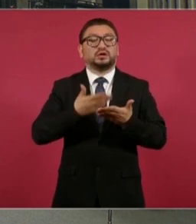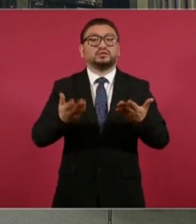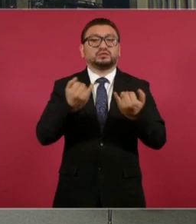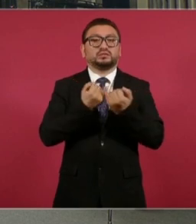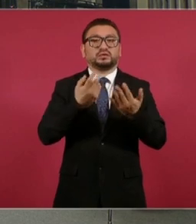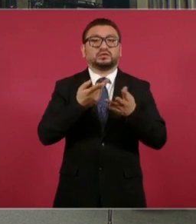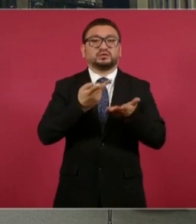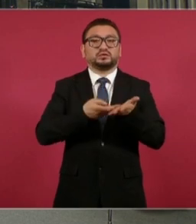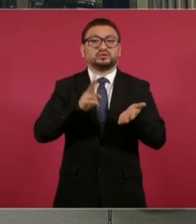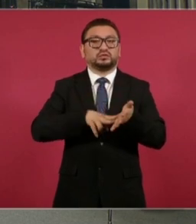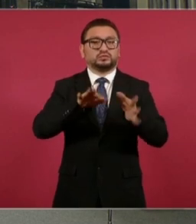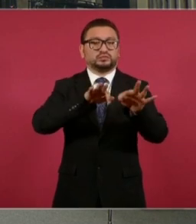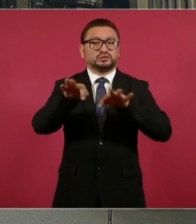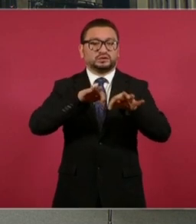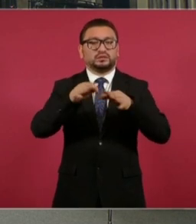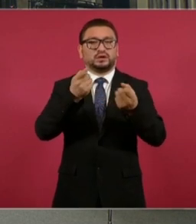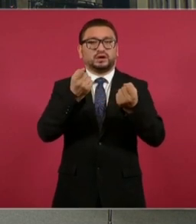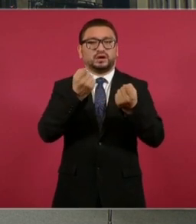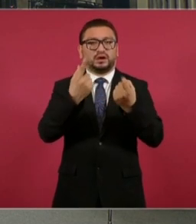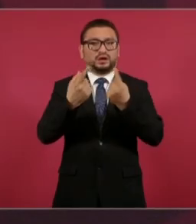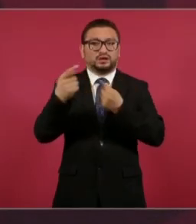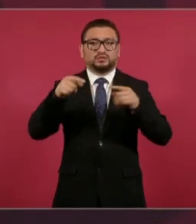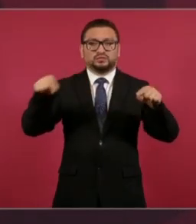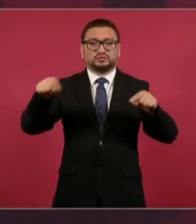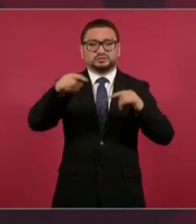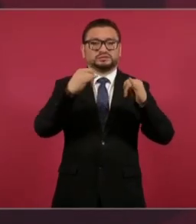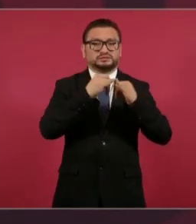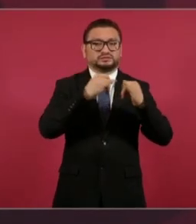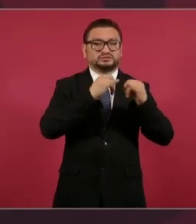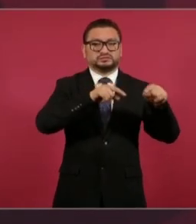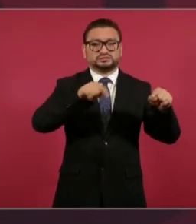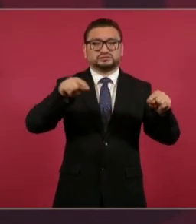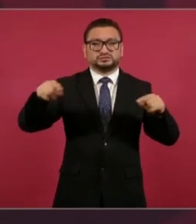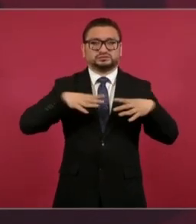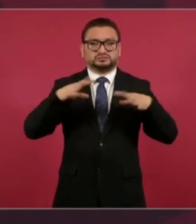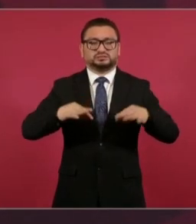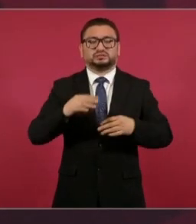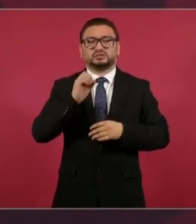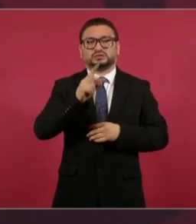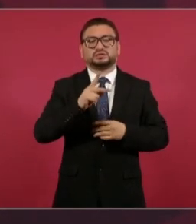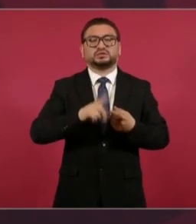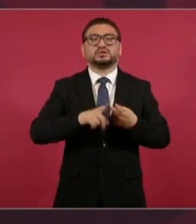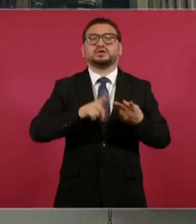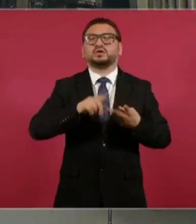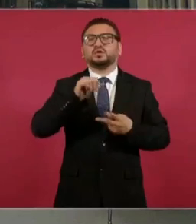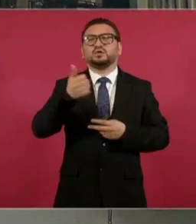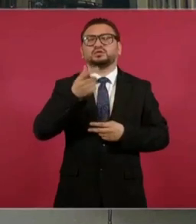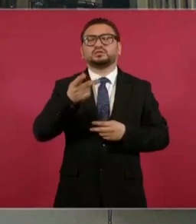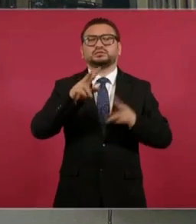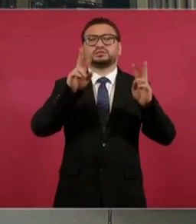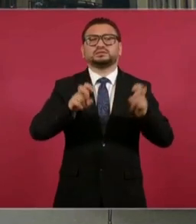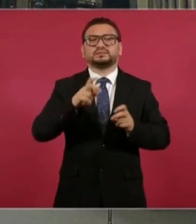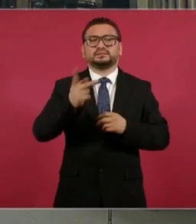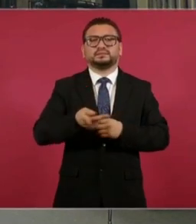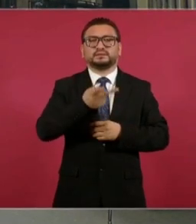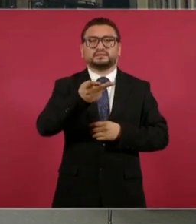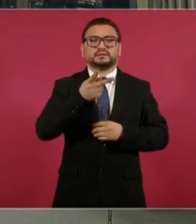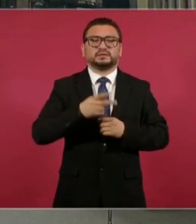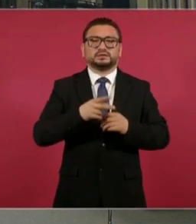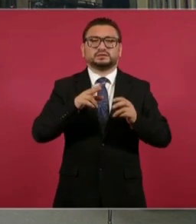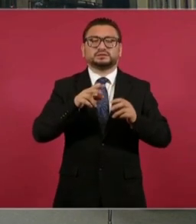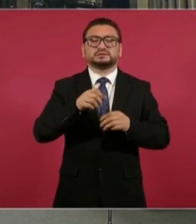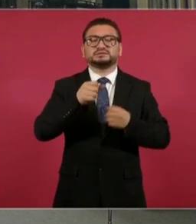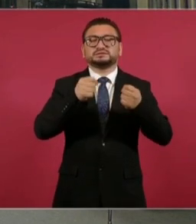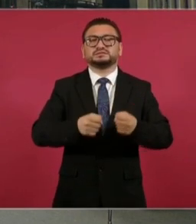doble labor que pudieran tener algunas instituciones ya ya constituidas y bueno presidente en otro tema tiene que ver con cuestiones